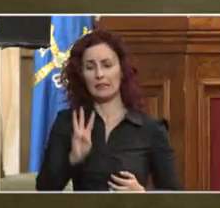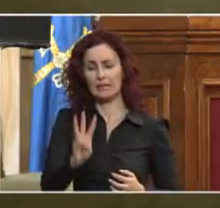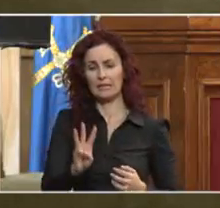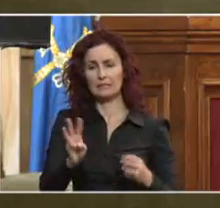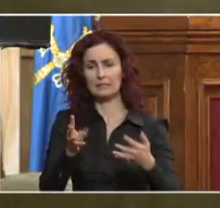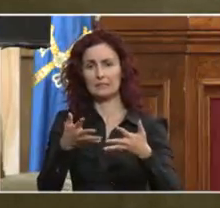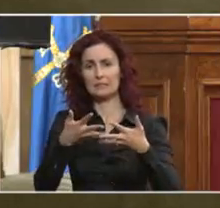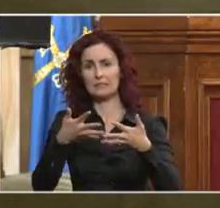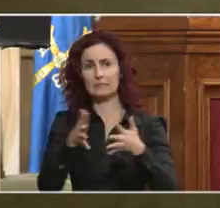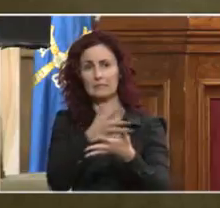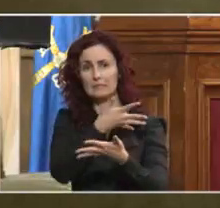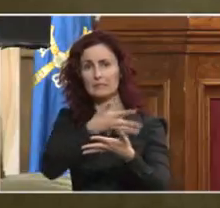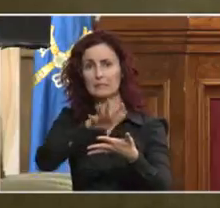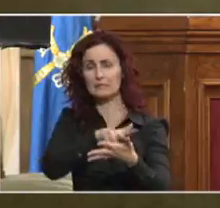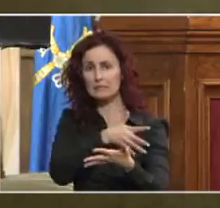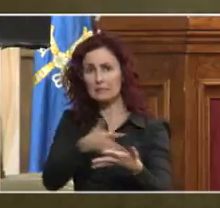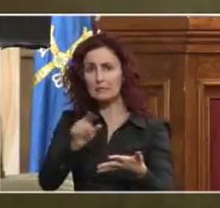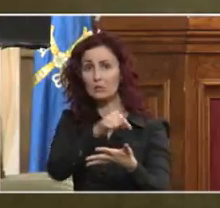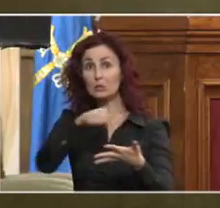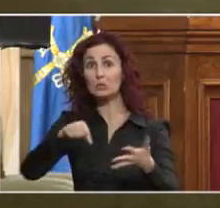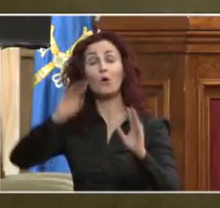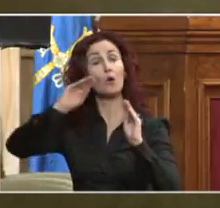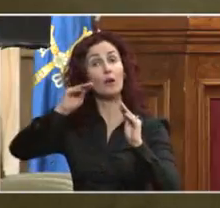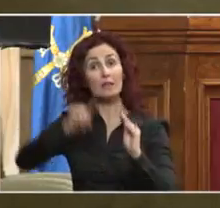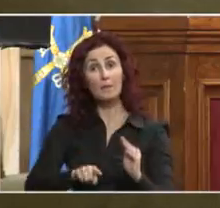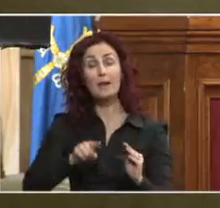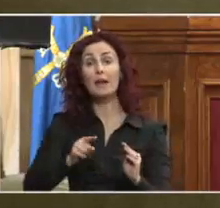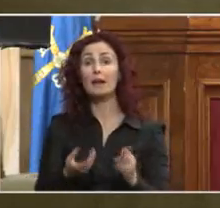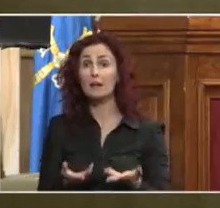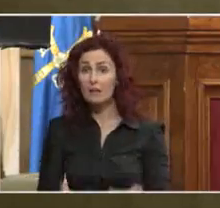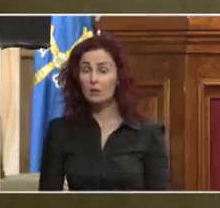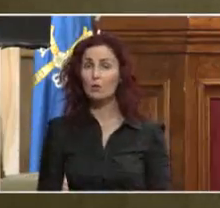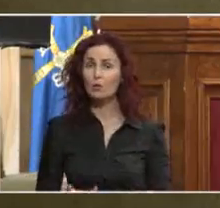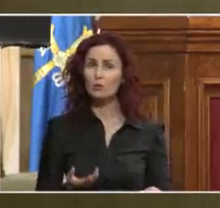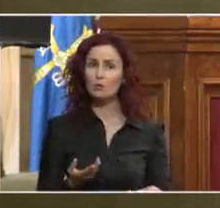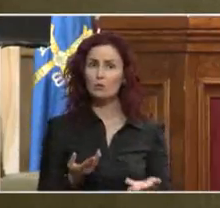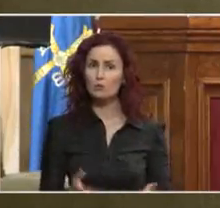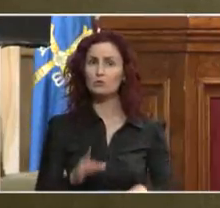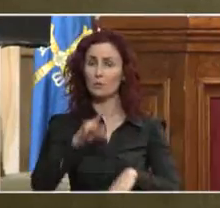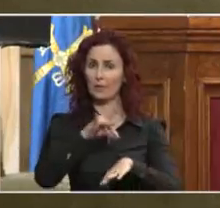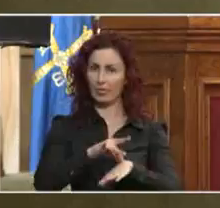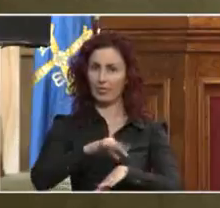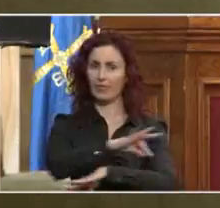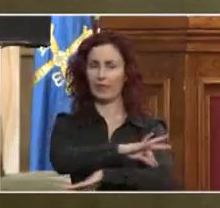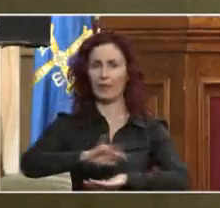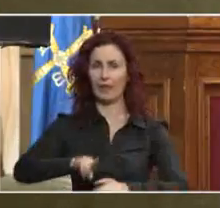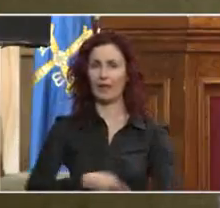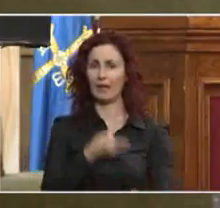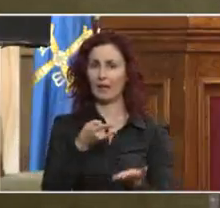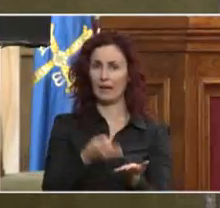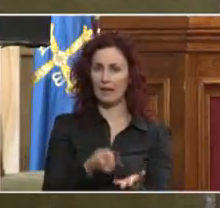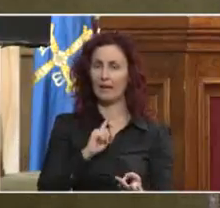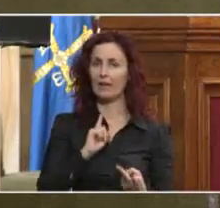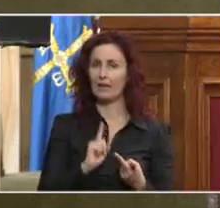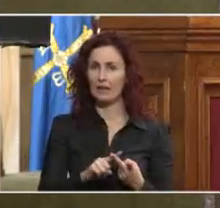claro, vuestra formación, entonces también tenéis una formación, habéis tenido además de la formación medicina, ingeniería, director